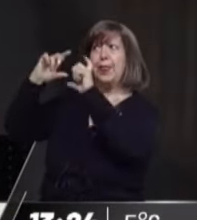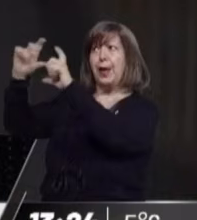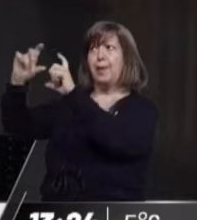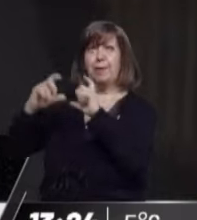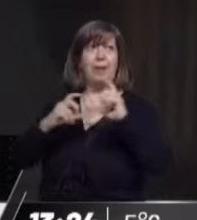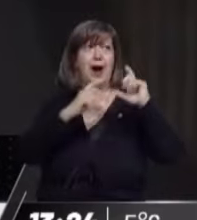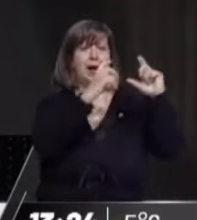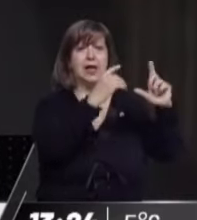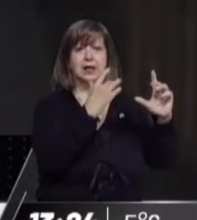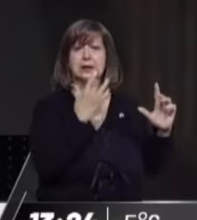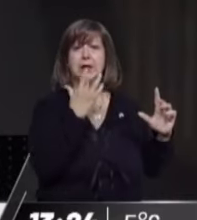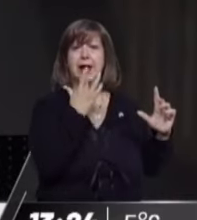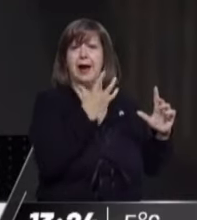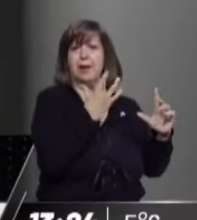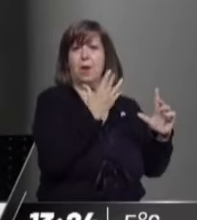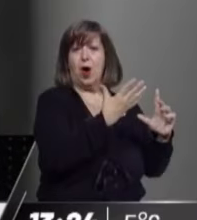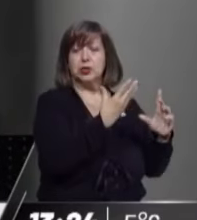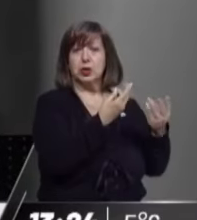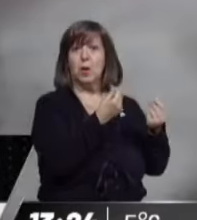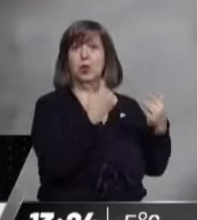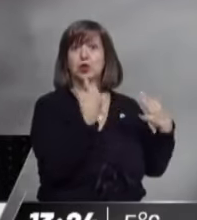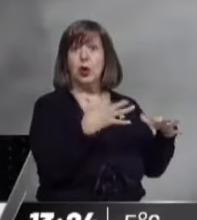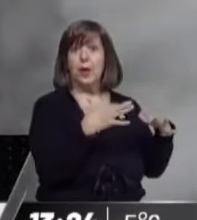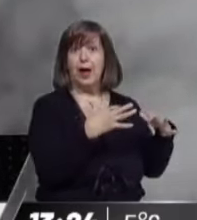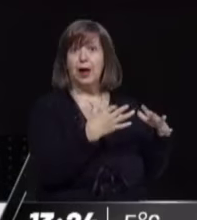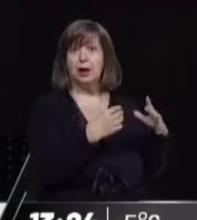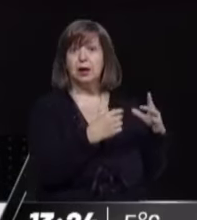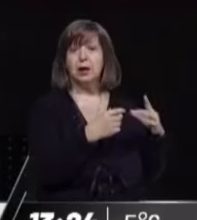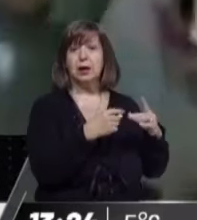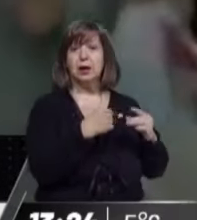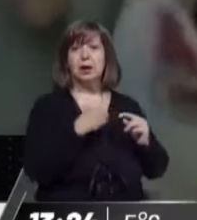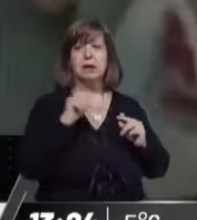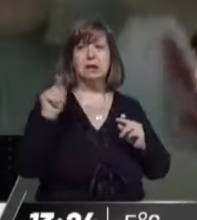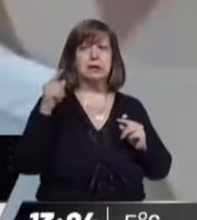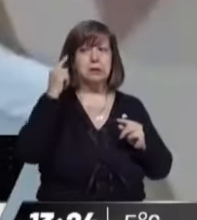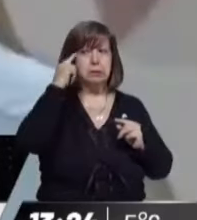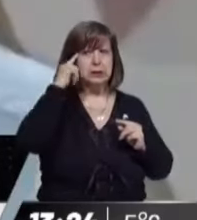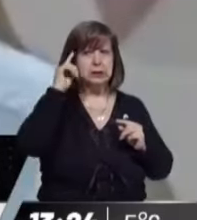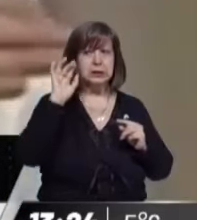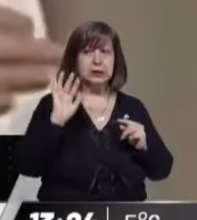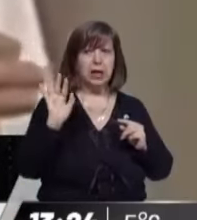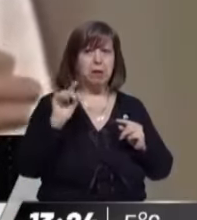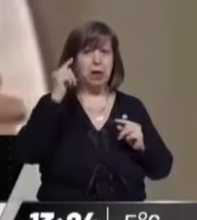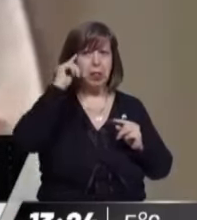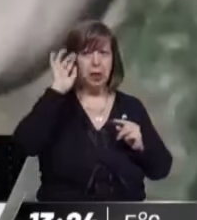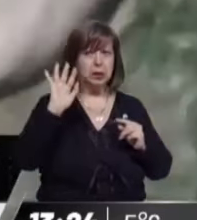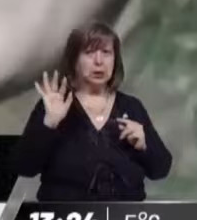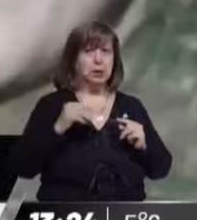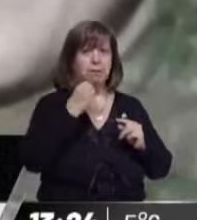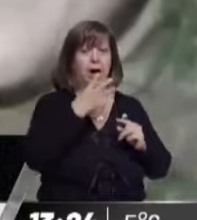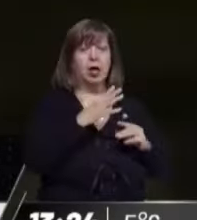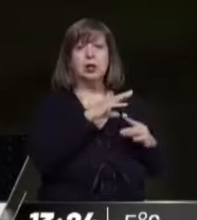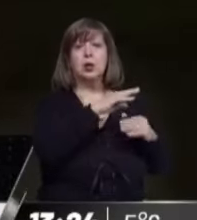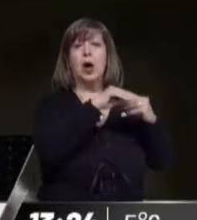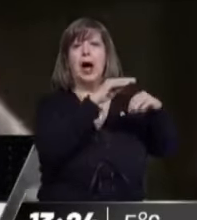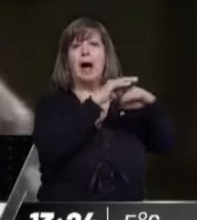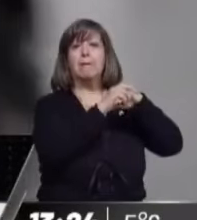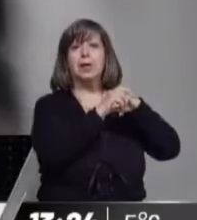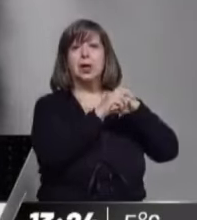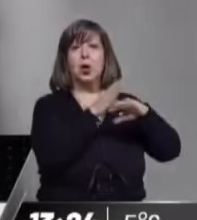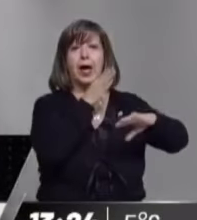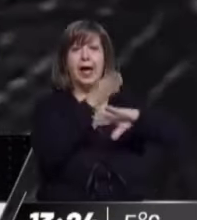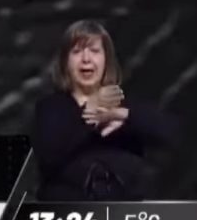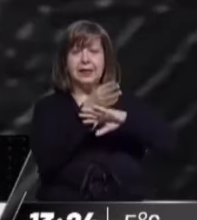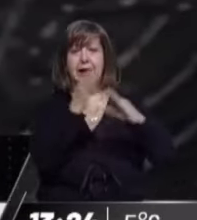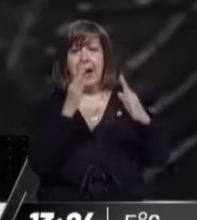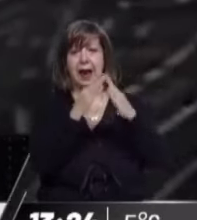eh finalmente es polino el que dice Che acá falta un mueble Acá está faltando un cuadro Acá está pasando algo